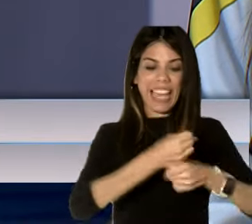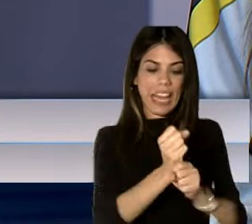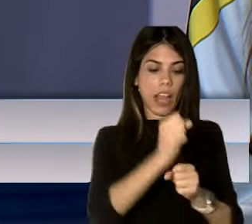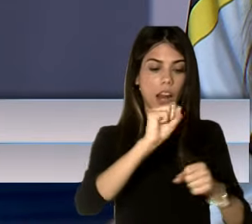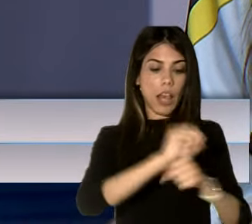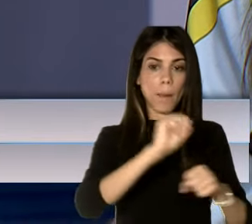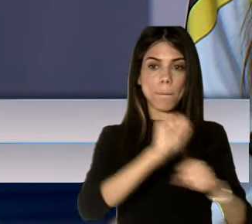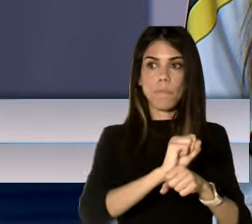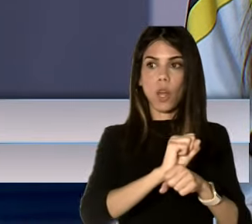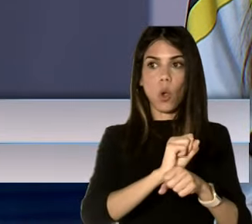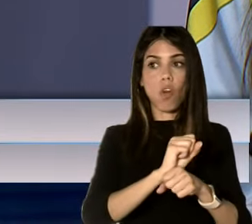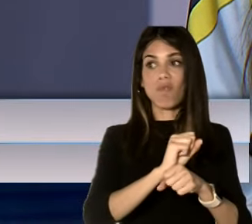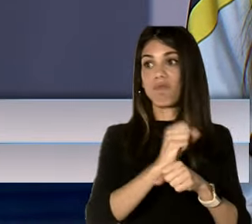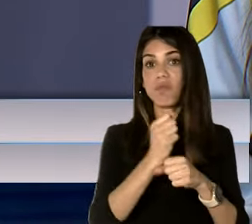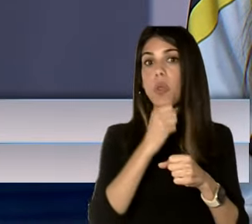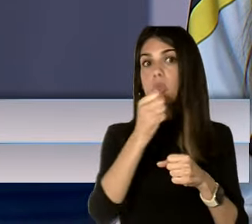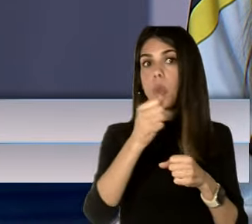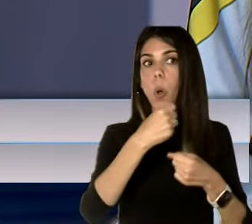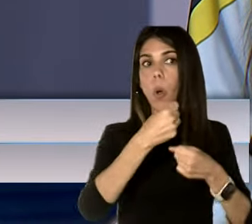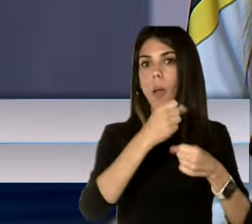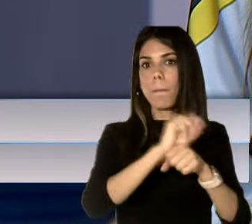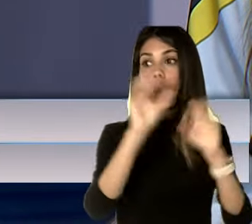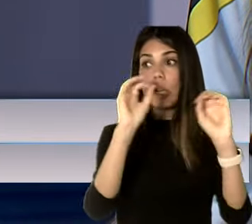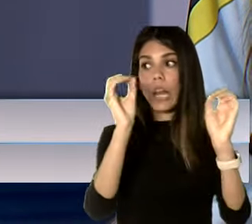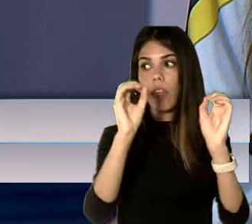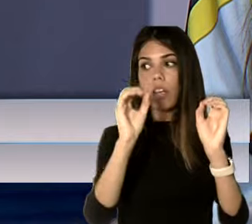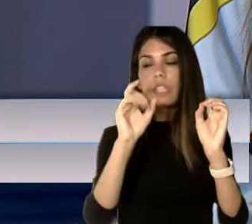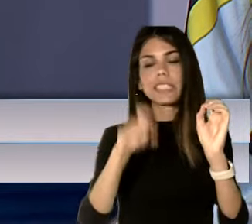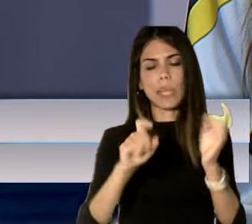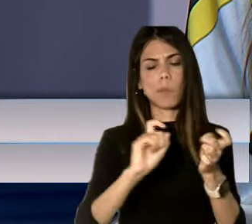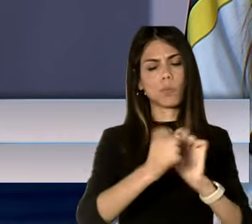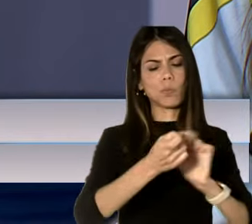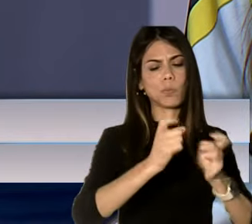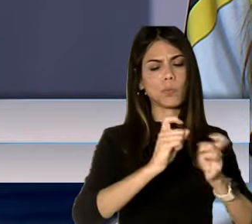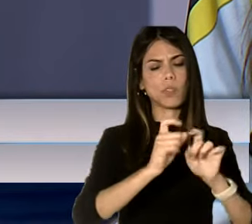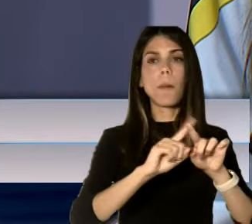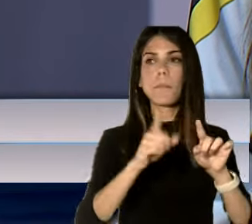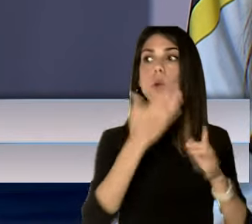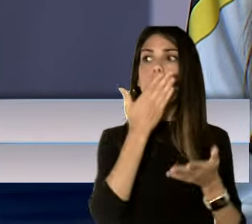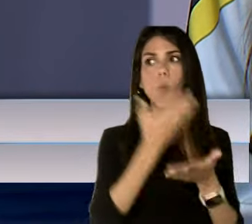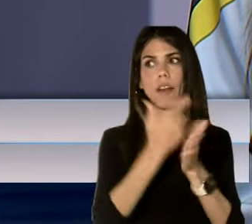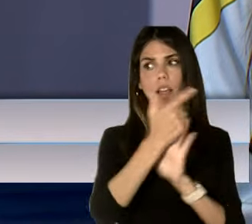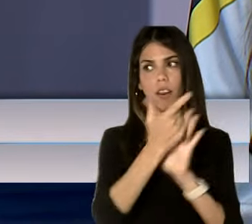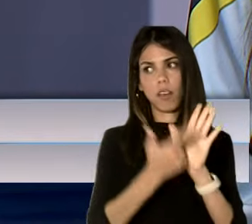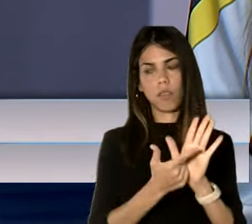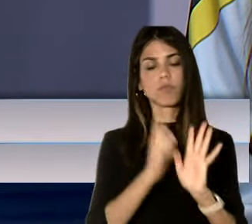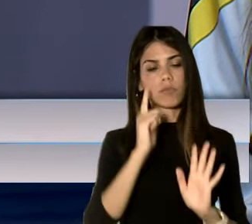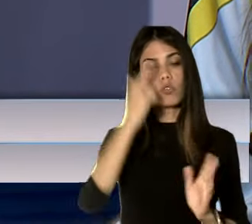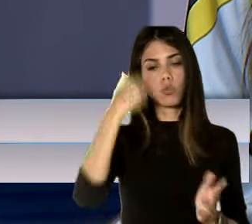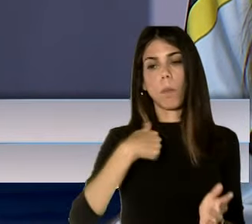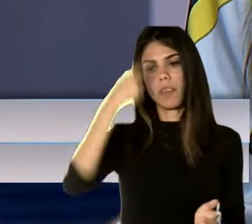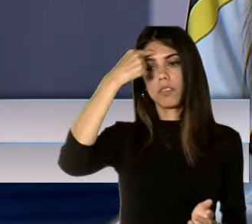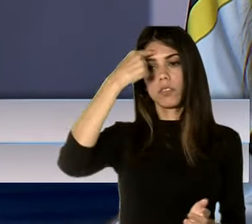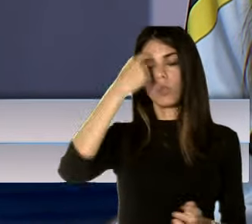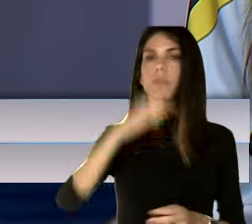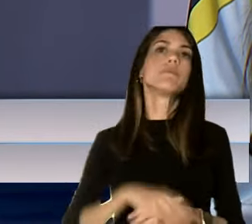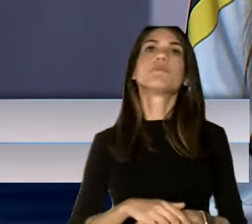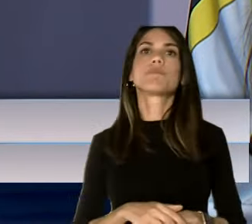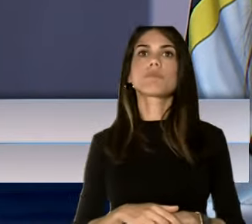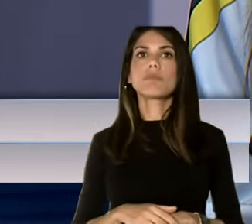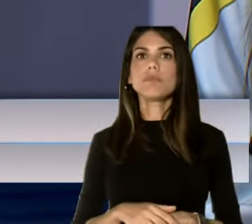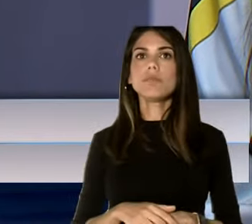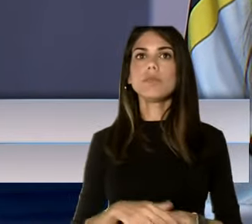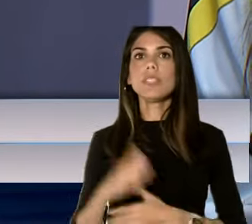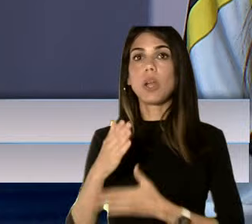entrar a Puerto Rico Así que yo creo que hay que hacer unos ajustes pero de todas formas sigue siendo una buena ley y la parte que dice laa de que que